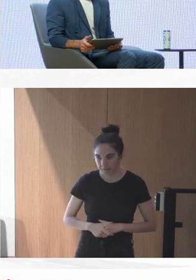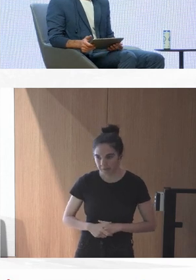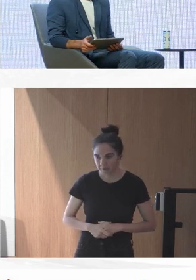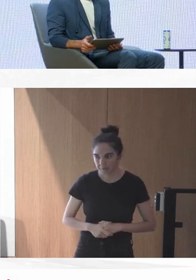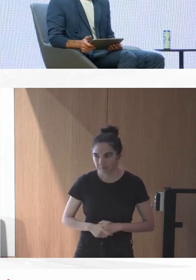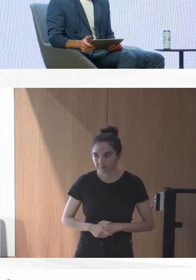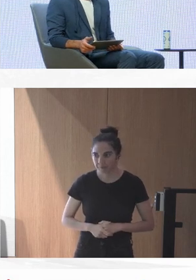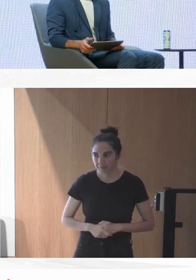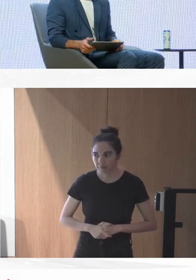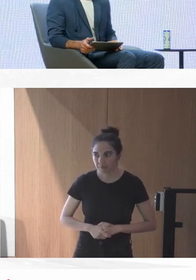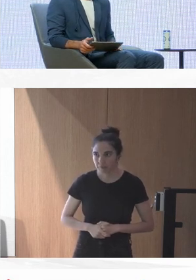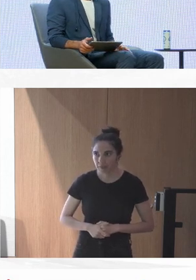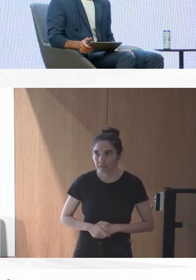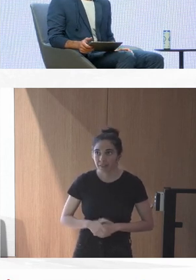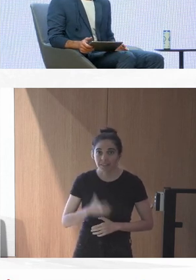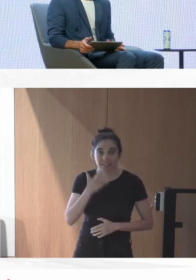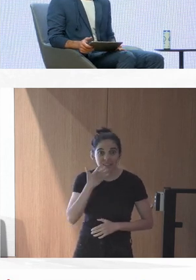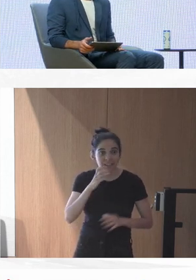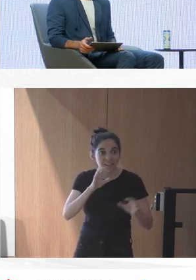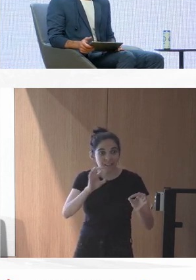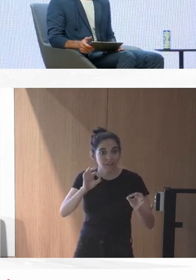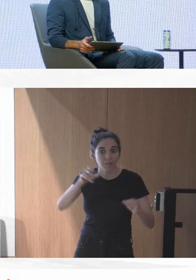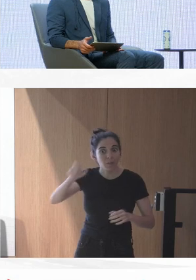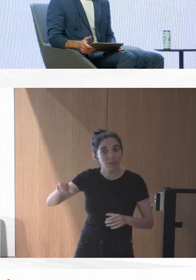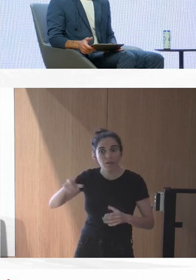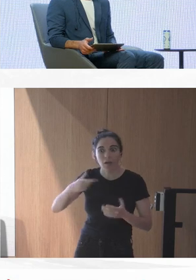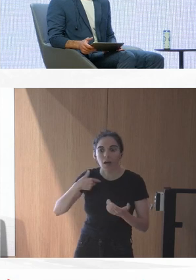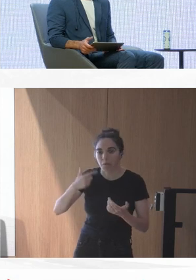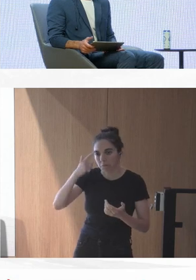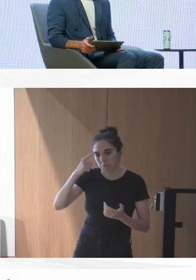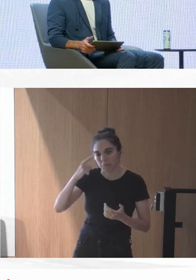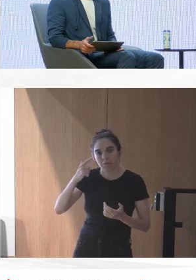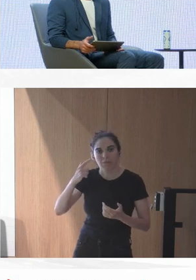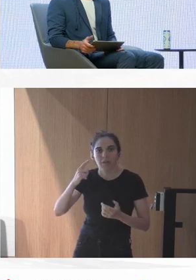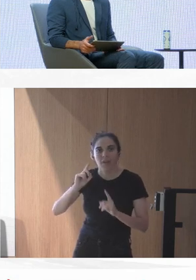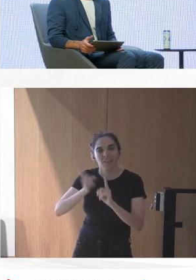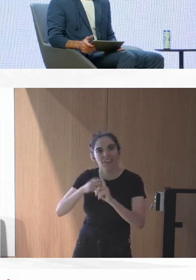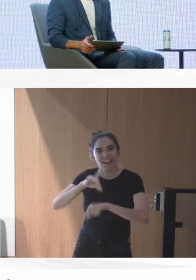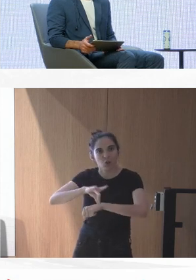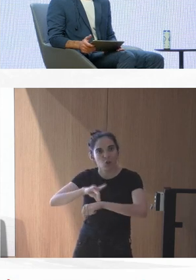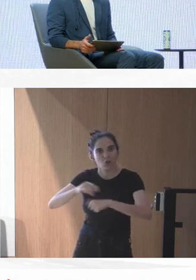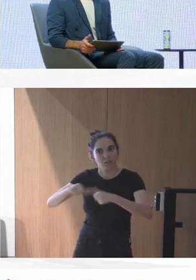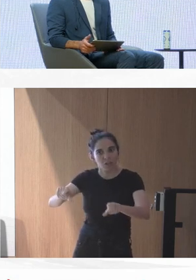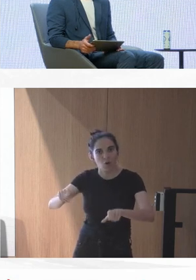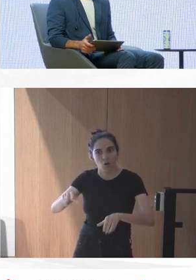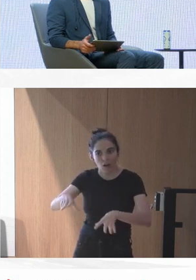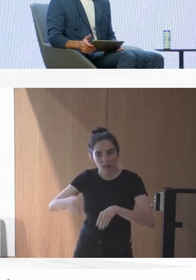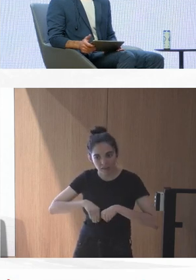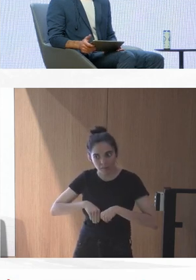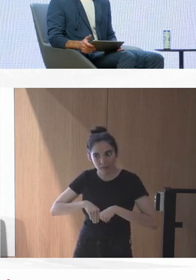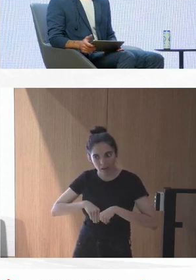si este es así y esta persona acepta este diagnóstico y evita ir a juicio, de hecho están perdiendo su